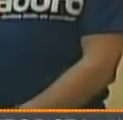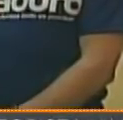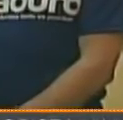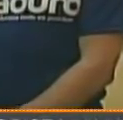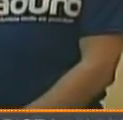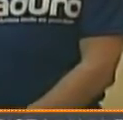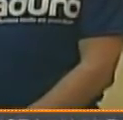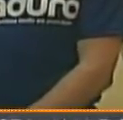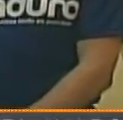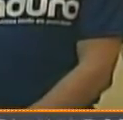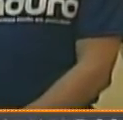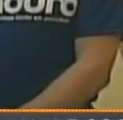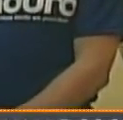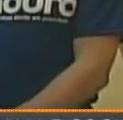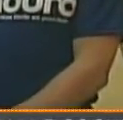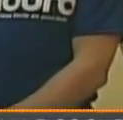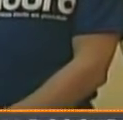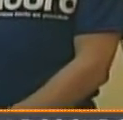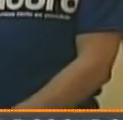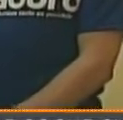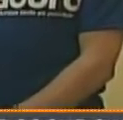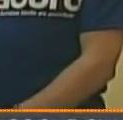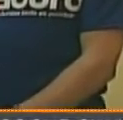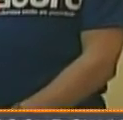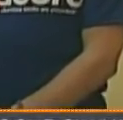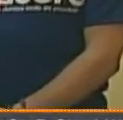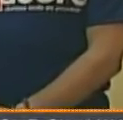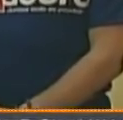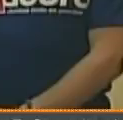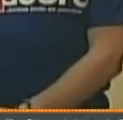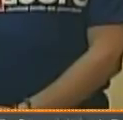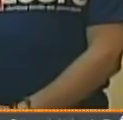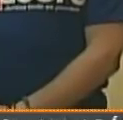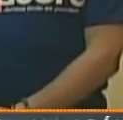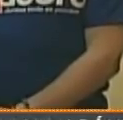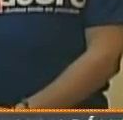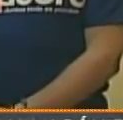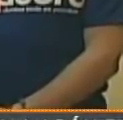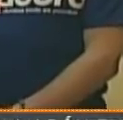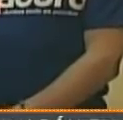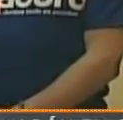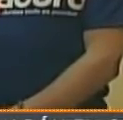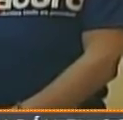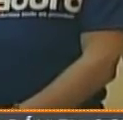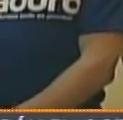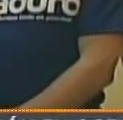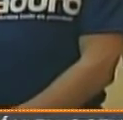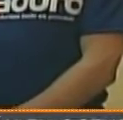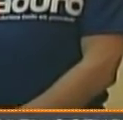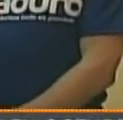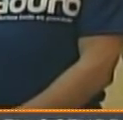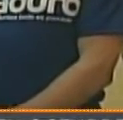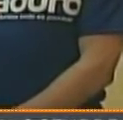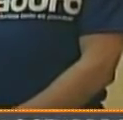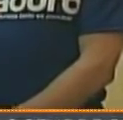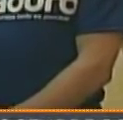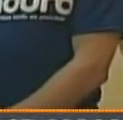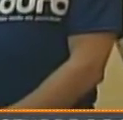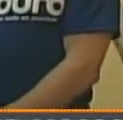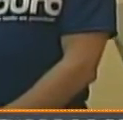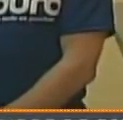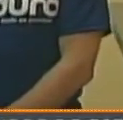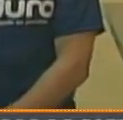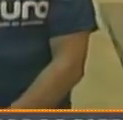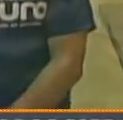Muy buenas tardes, saludamos a toda Venezuela desde aquí, desde Guacara, Estado Carabobo. Me acompaña nuestro querido